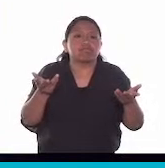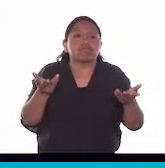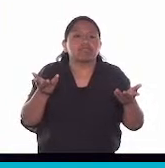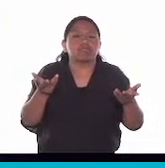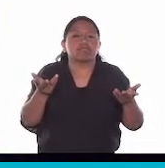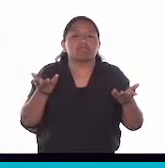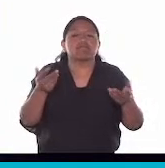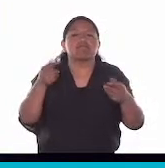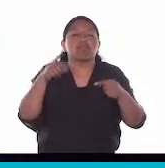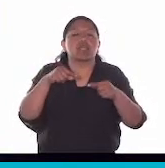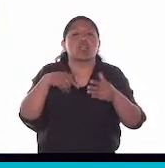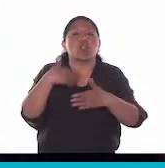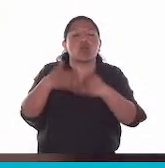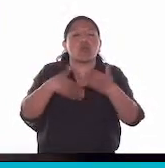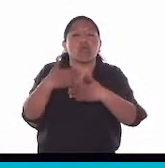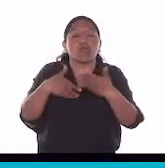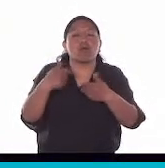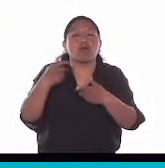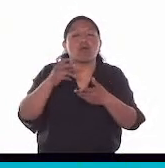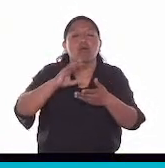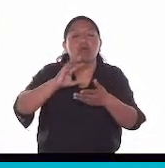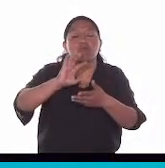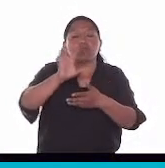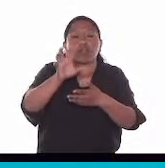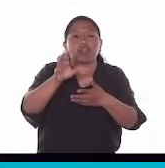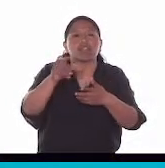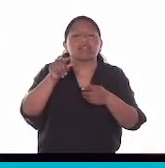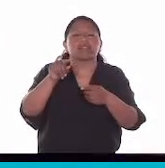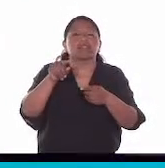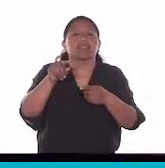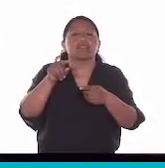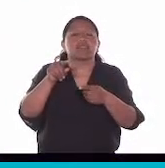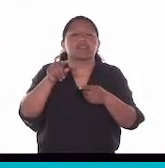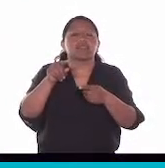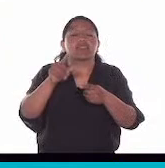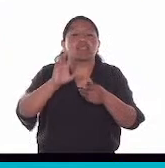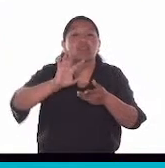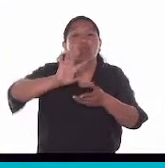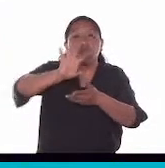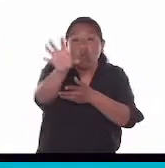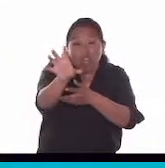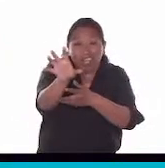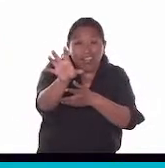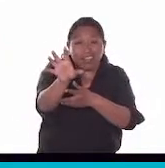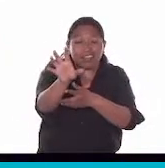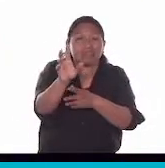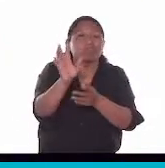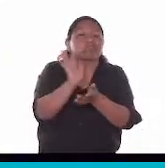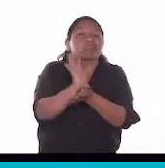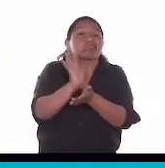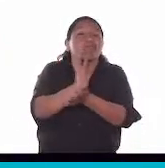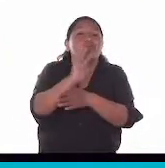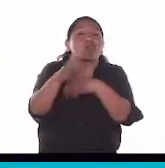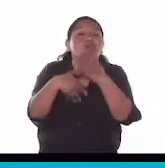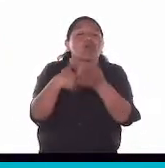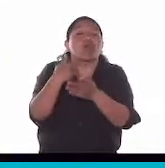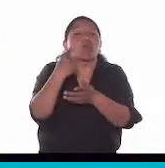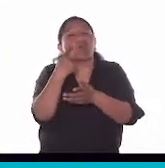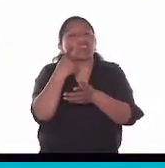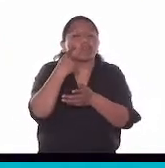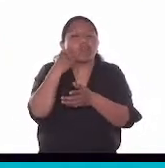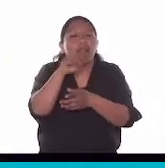los juegos bonaerenses en vez de ser bonaerenses Parece que son juegos intermunicipales